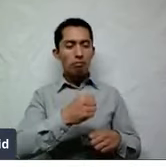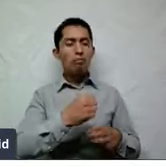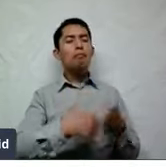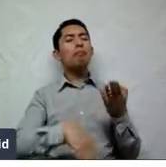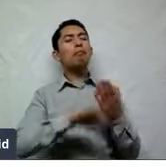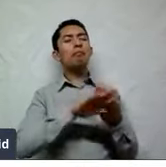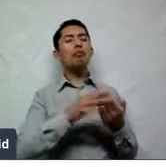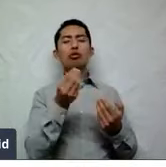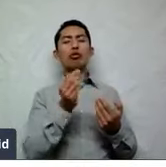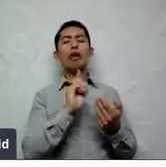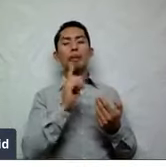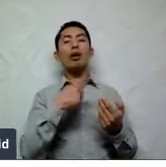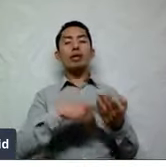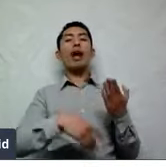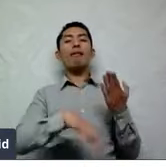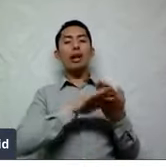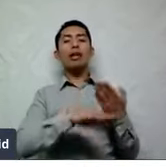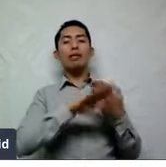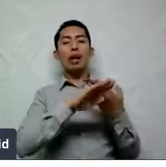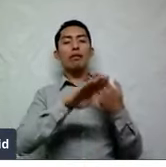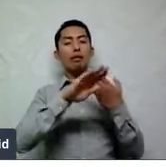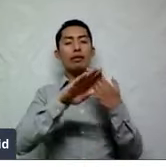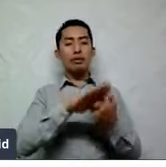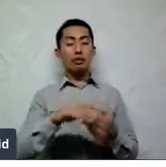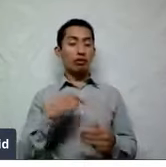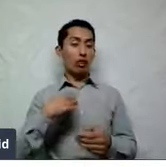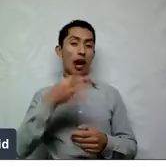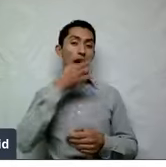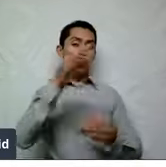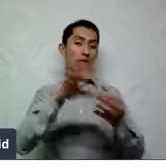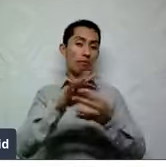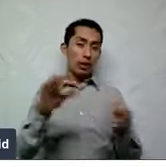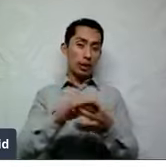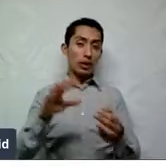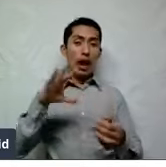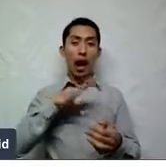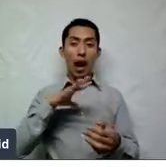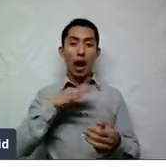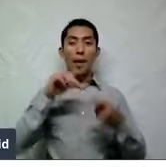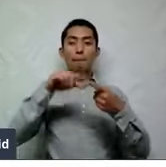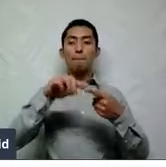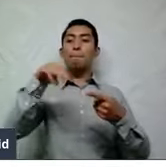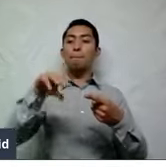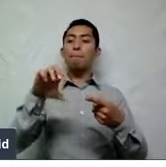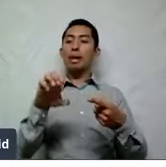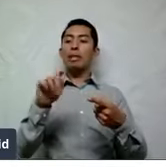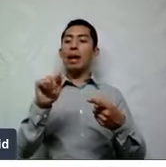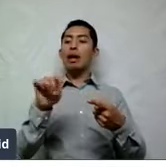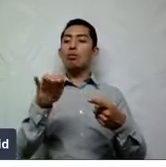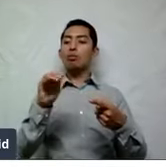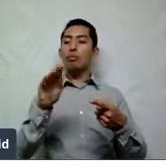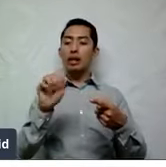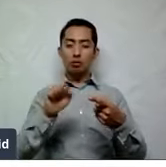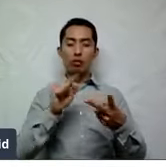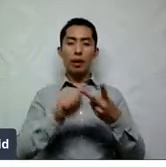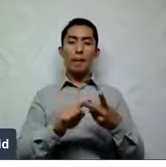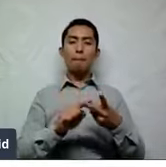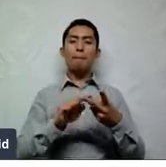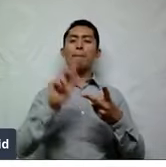afectan. Entonces, voy a mencionar nada más tres: metaneumovirus, para